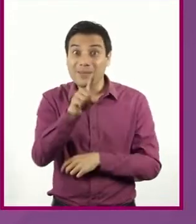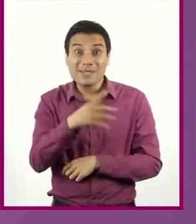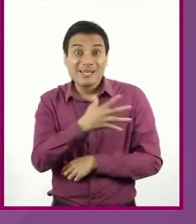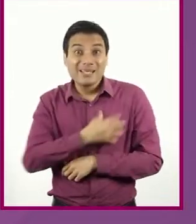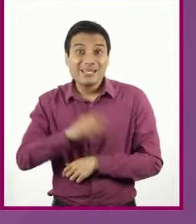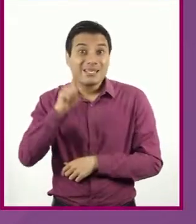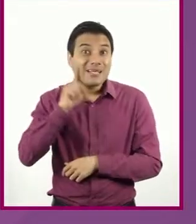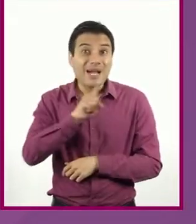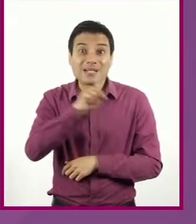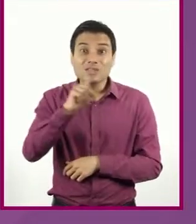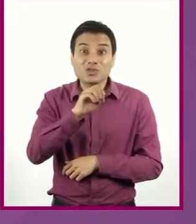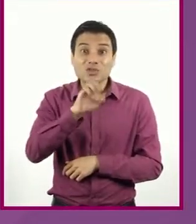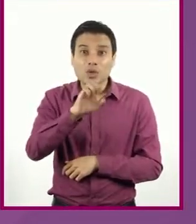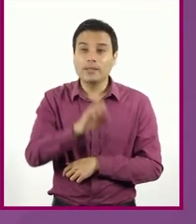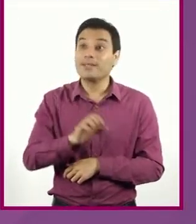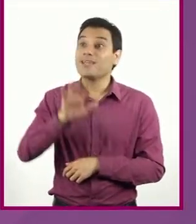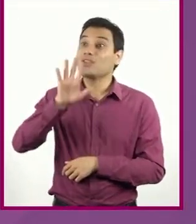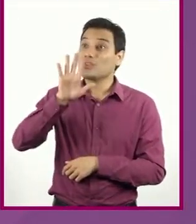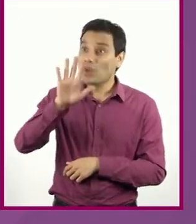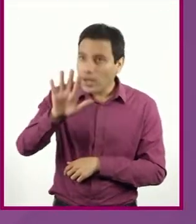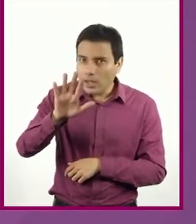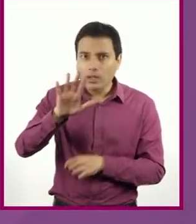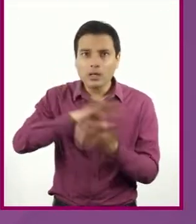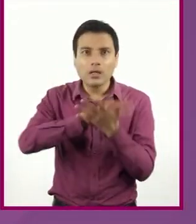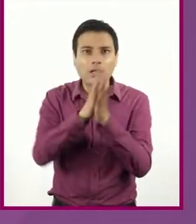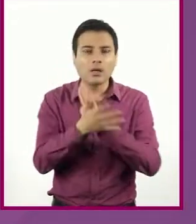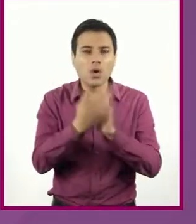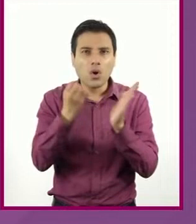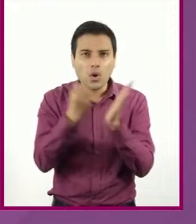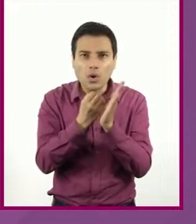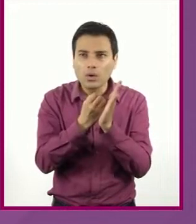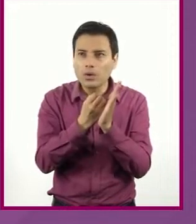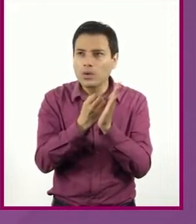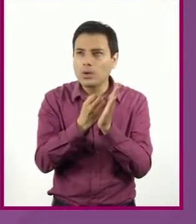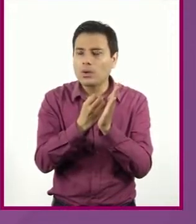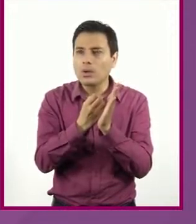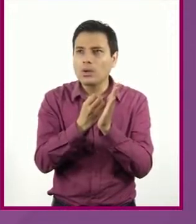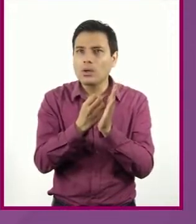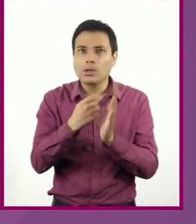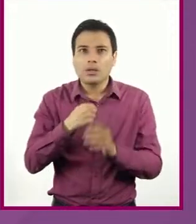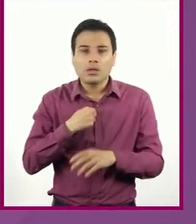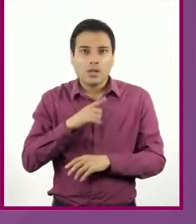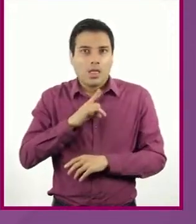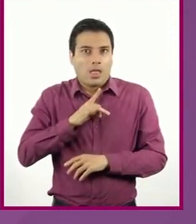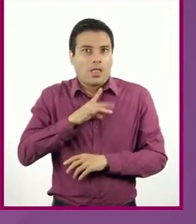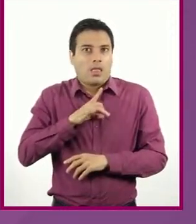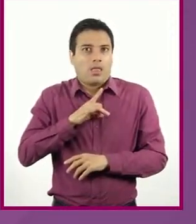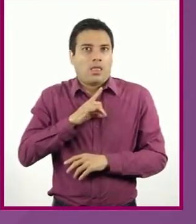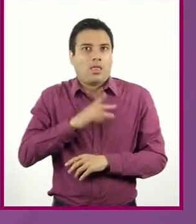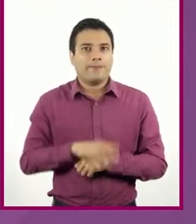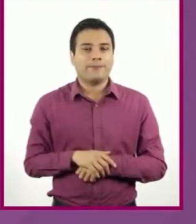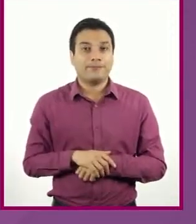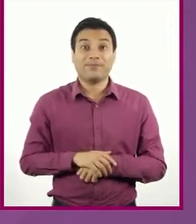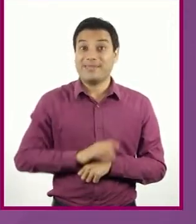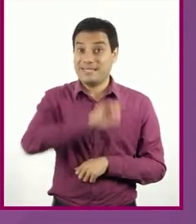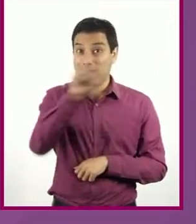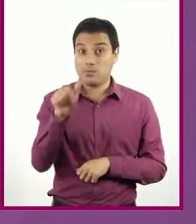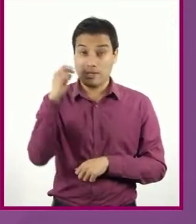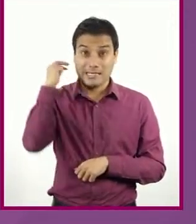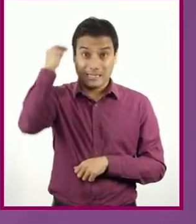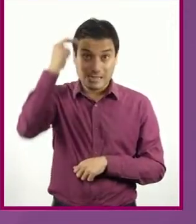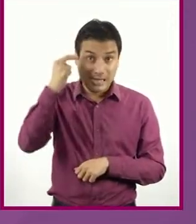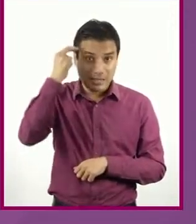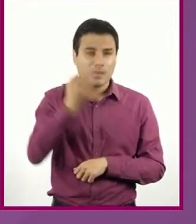Zoe. En un momento, toda su felicidad se transformó en miedo. Entonces, Midas pidió